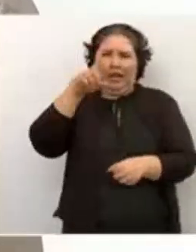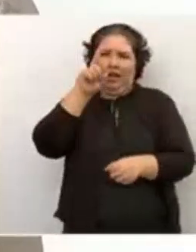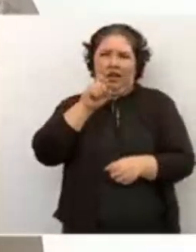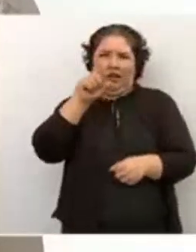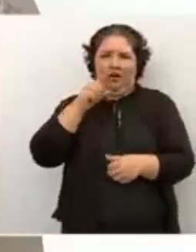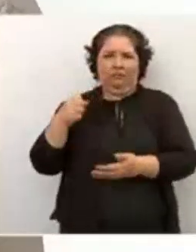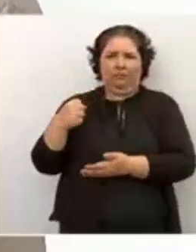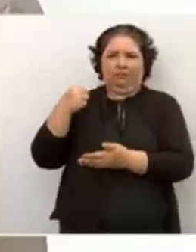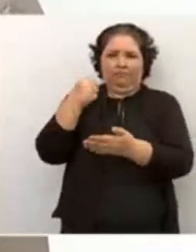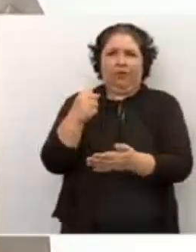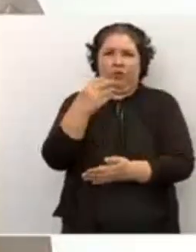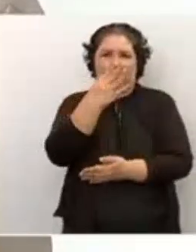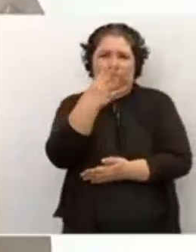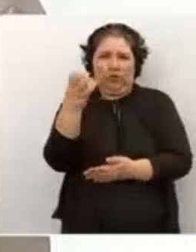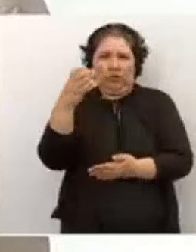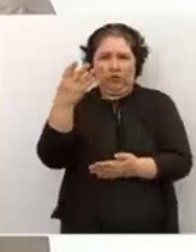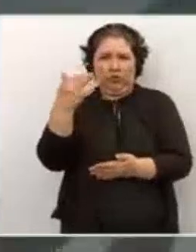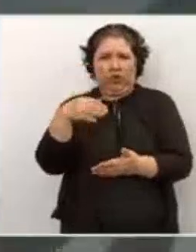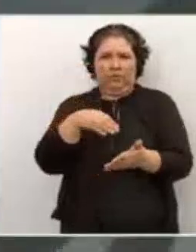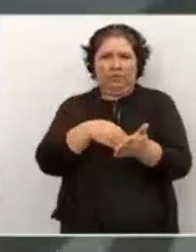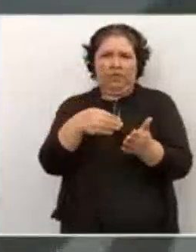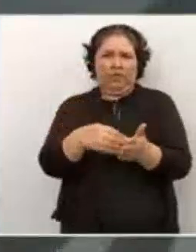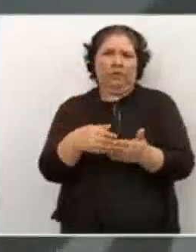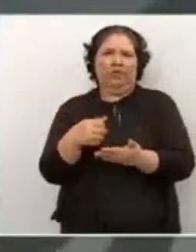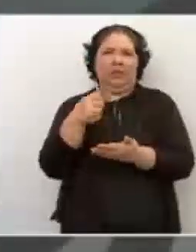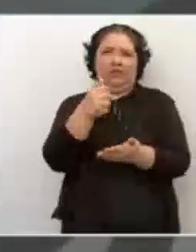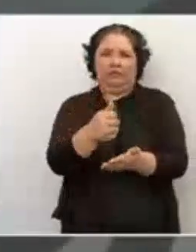los 450 millones de pesos.